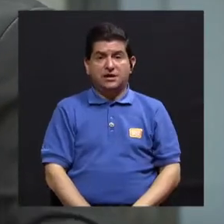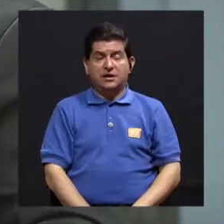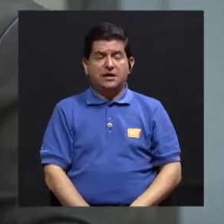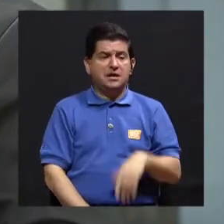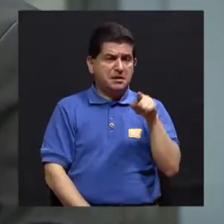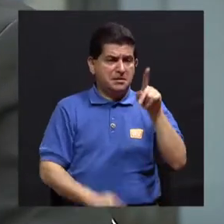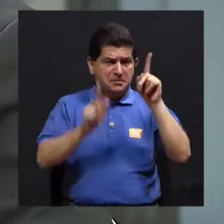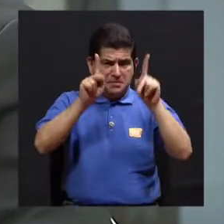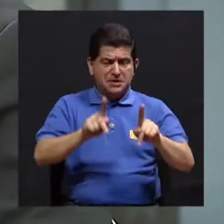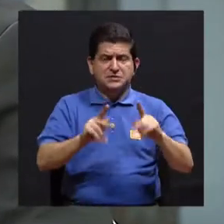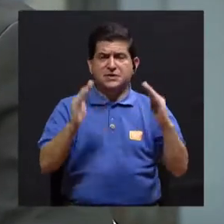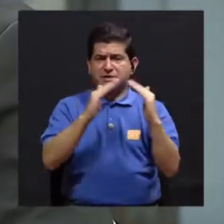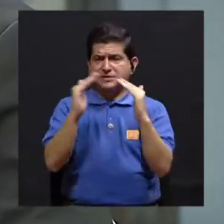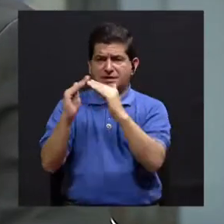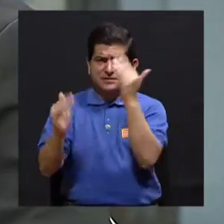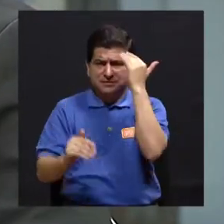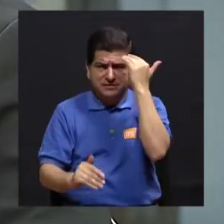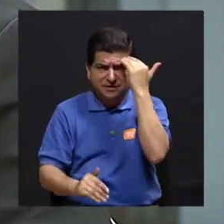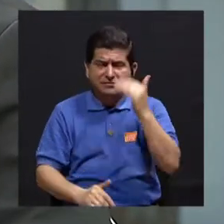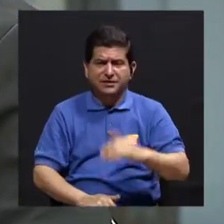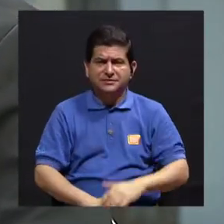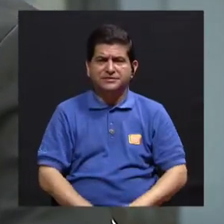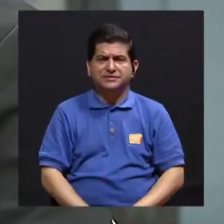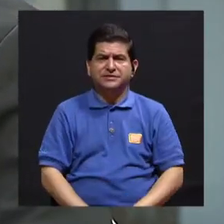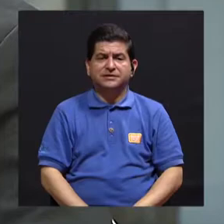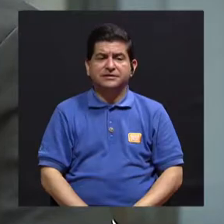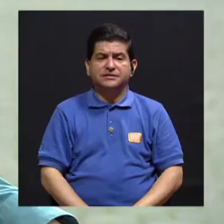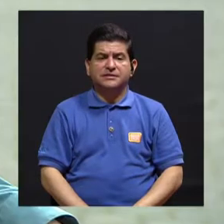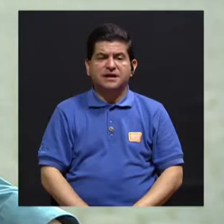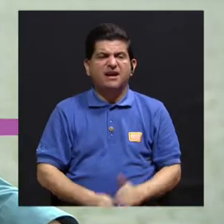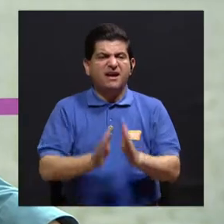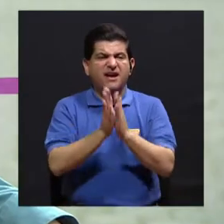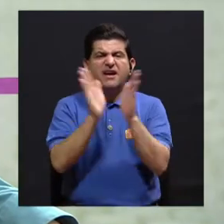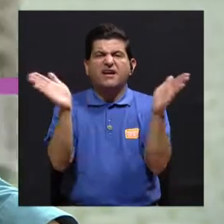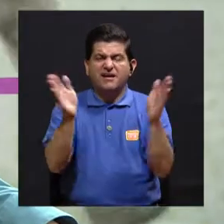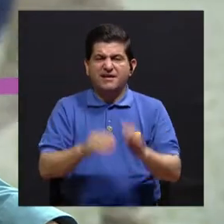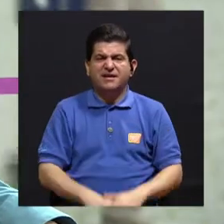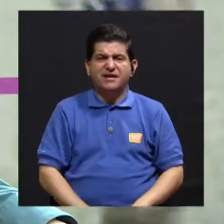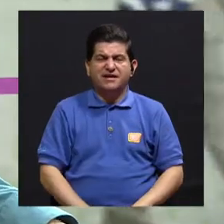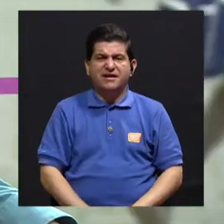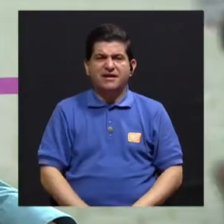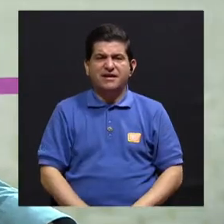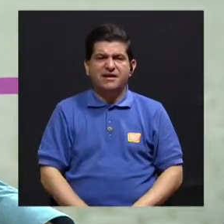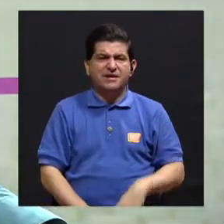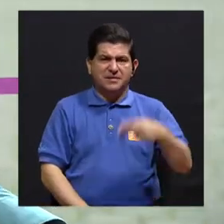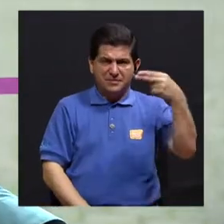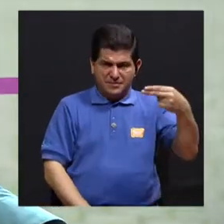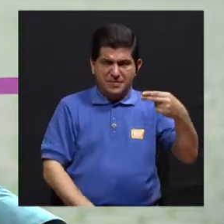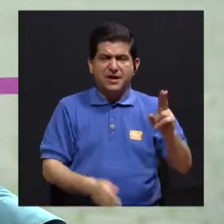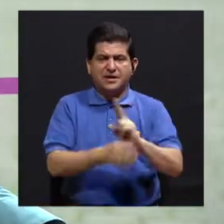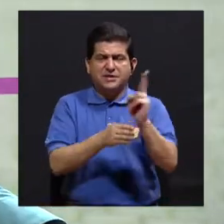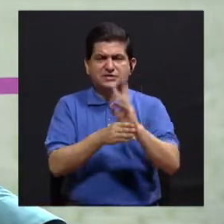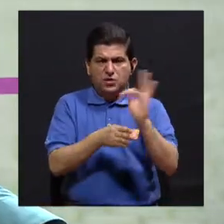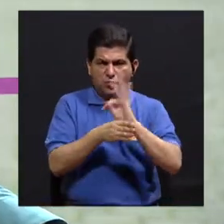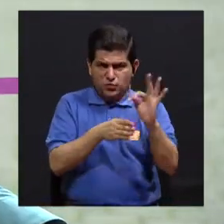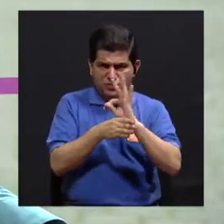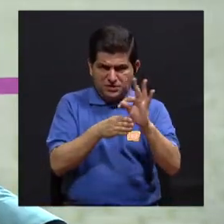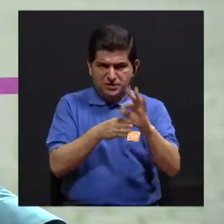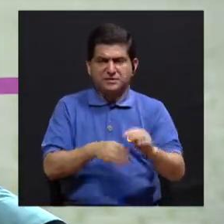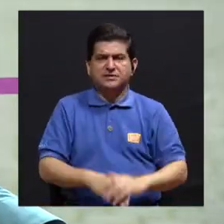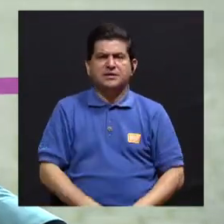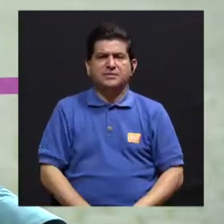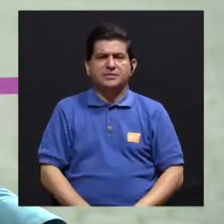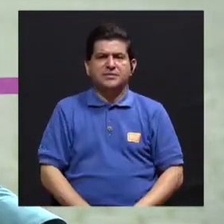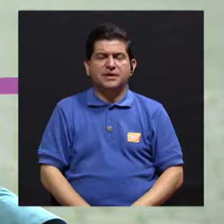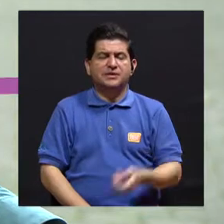que allá en sus hogares se puedan dar idea, claro, de lo que estamos hablando. De manera general, para los helmintos se va a utilizar un tratamiento